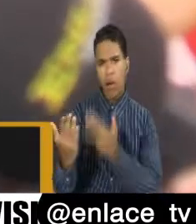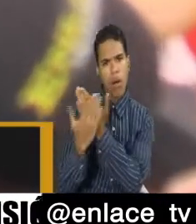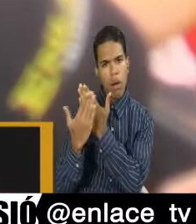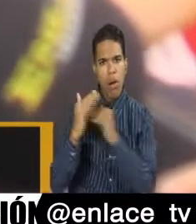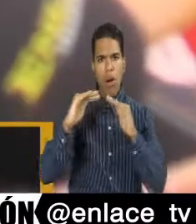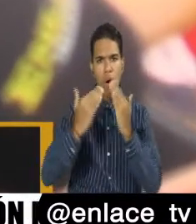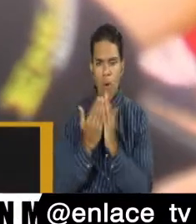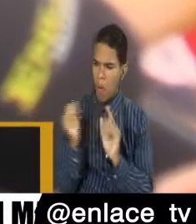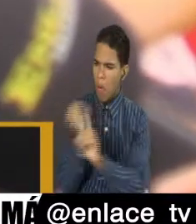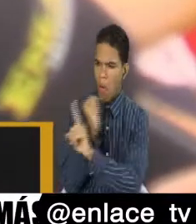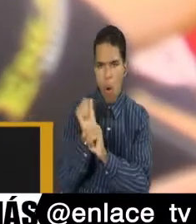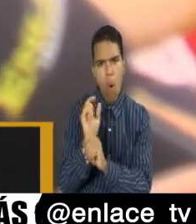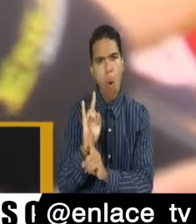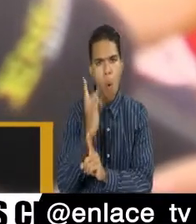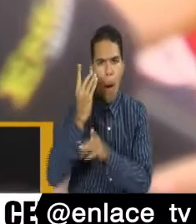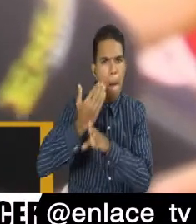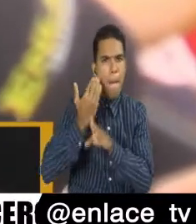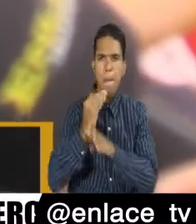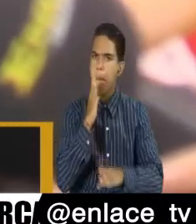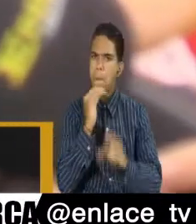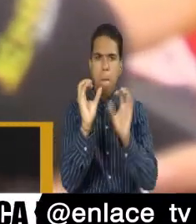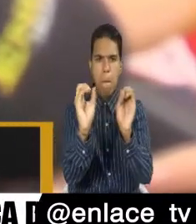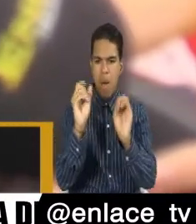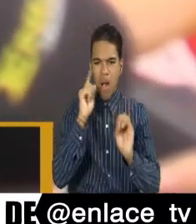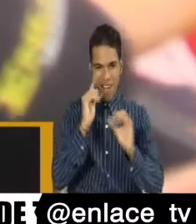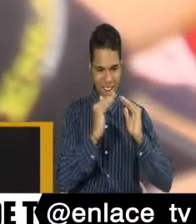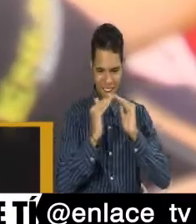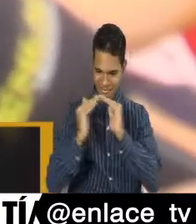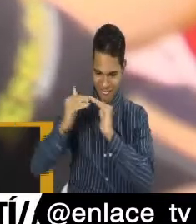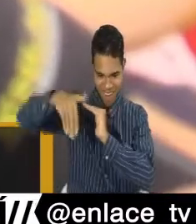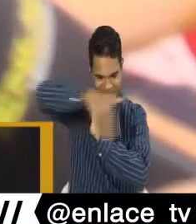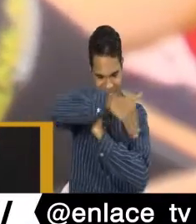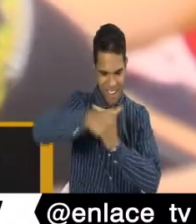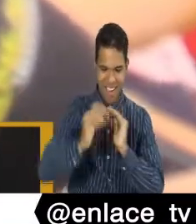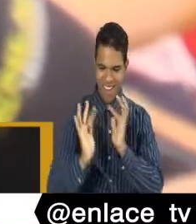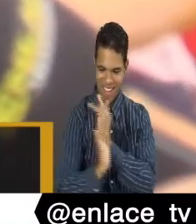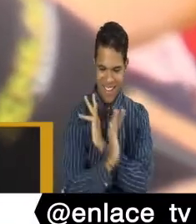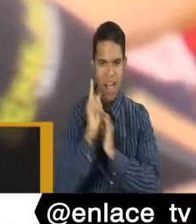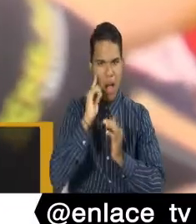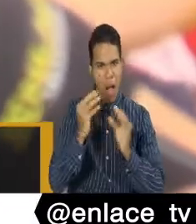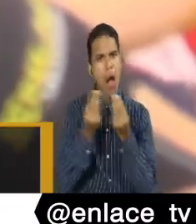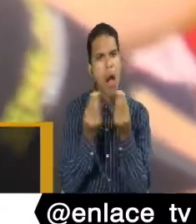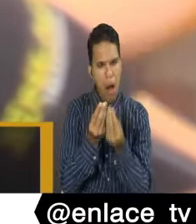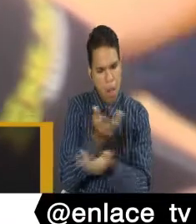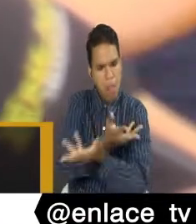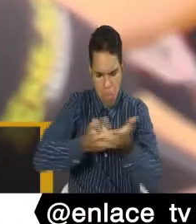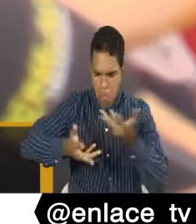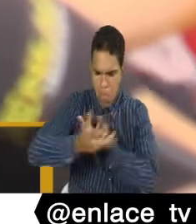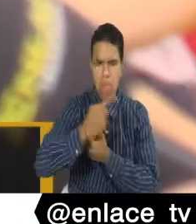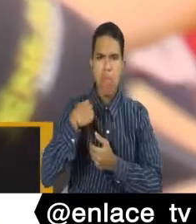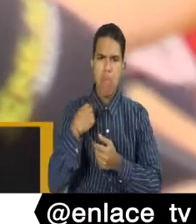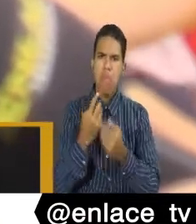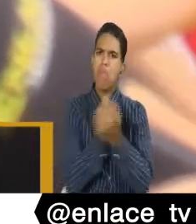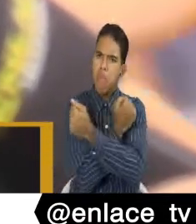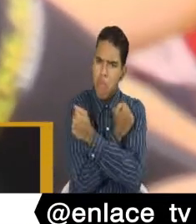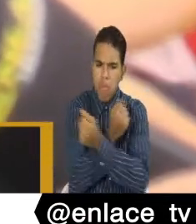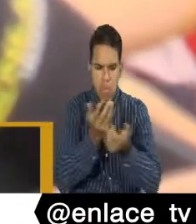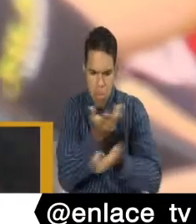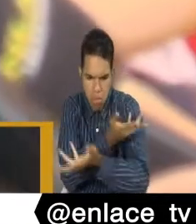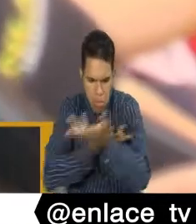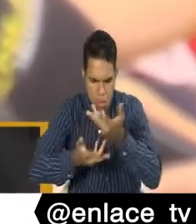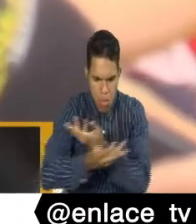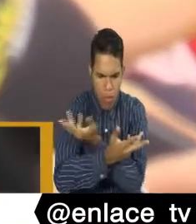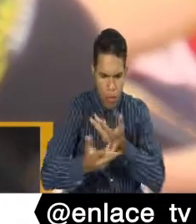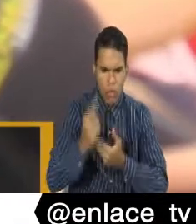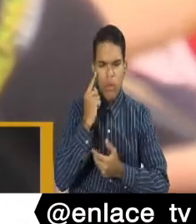Y aquí pues tenía muy buena relación con los compañeritos porque como él la colita va ahí con el padre, pues él tenía buena relación con los compañeritos, lo quería mucho, el padre lo quería mucho a